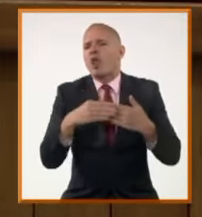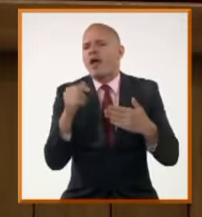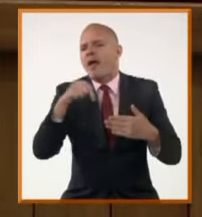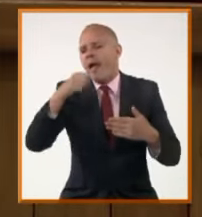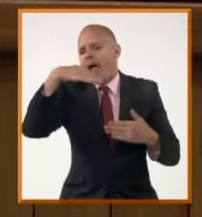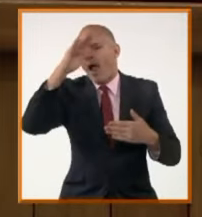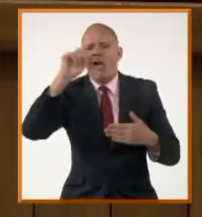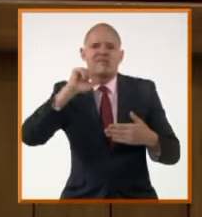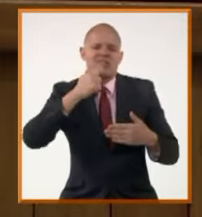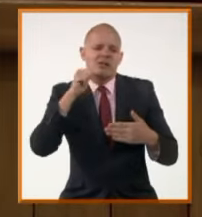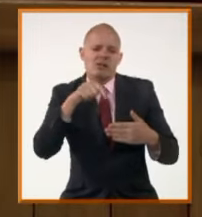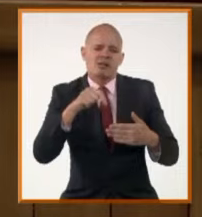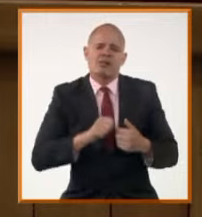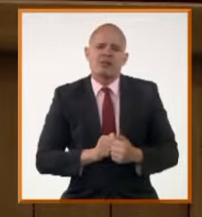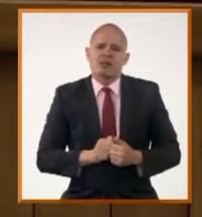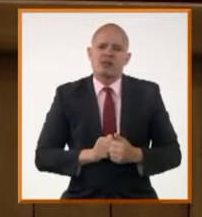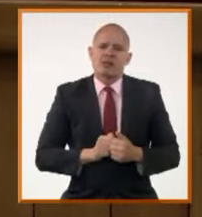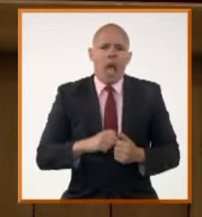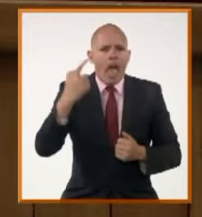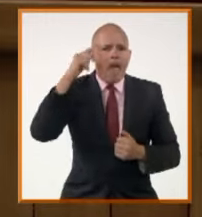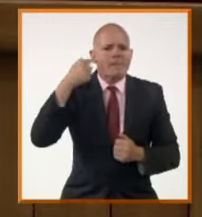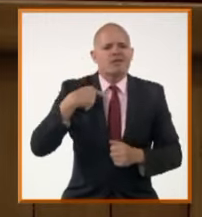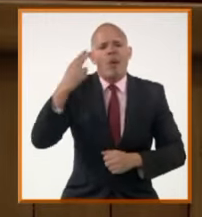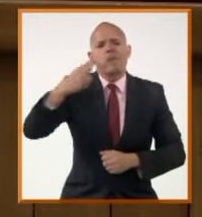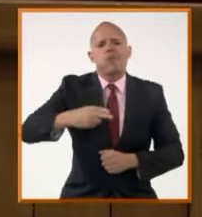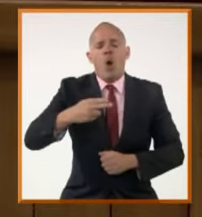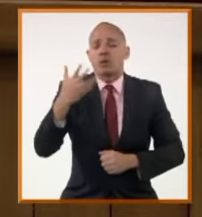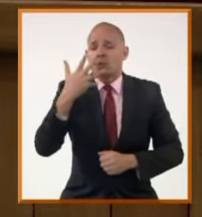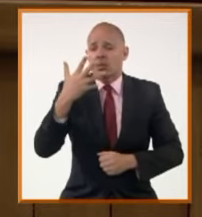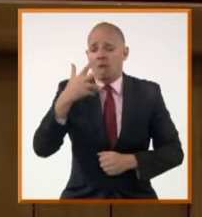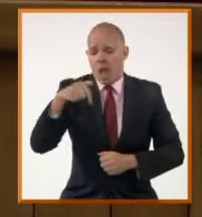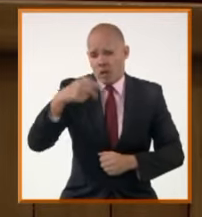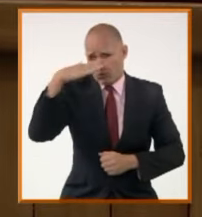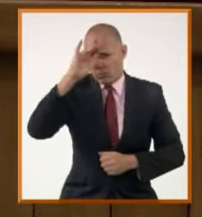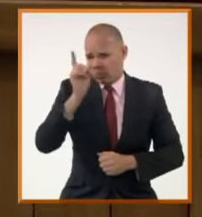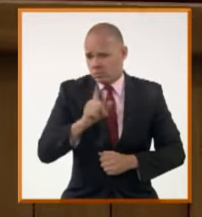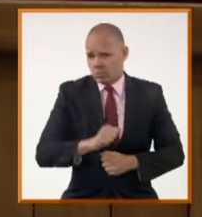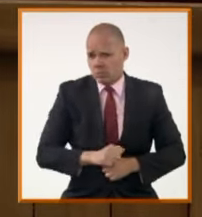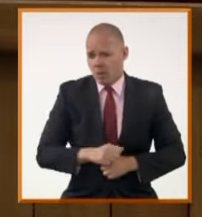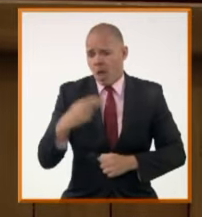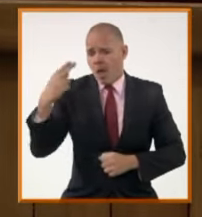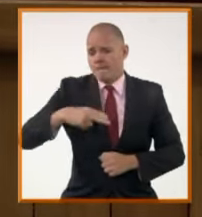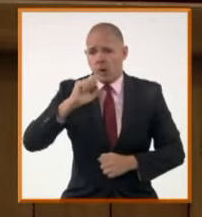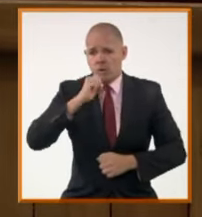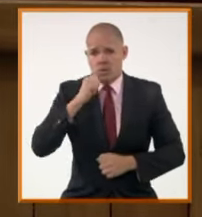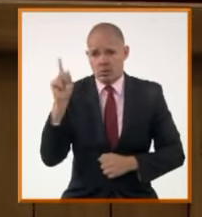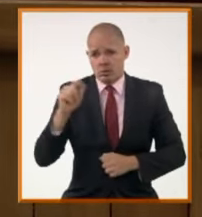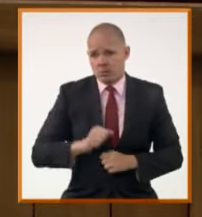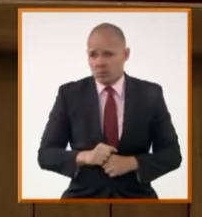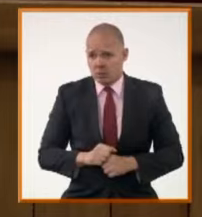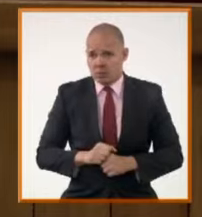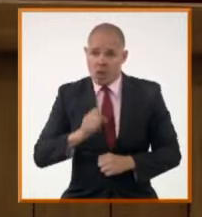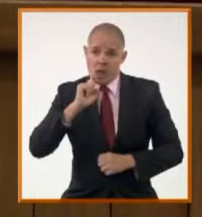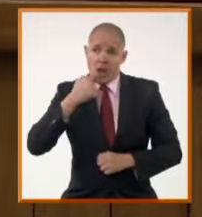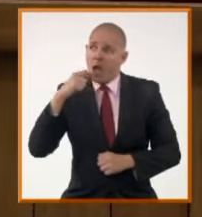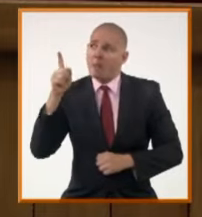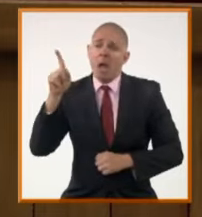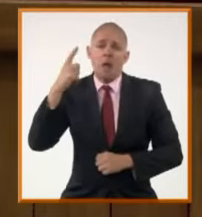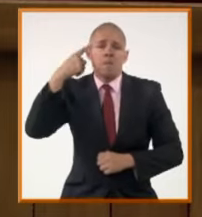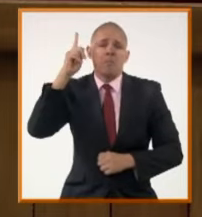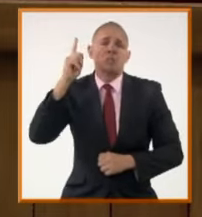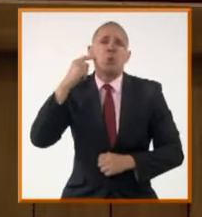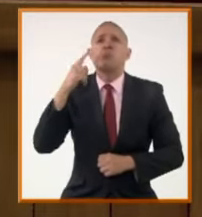que va a regir en este país. Eso hay que detenerlo. Y además esa tasa de cambio, que es totalmente